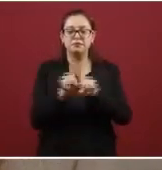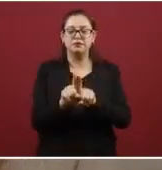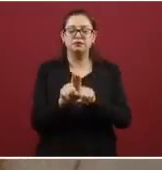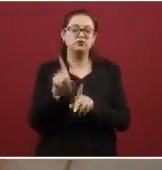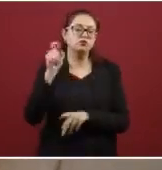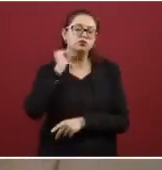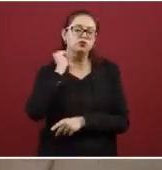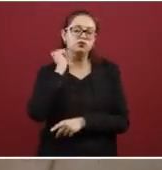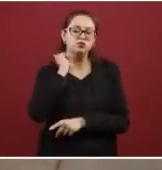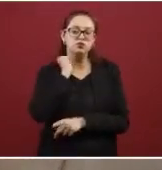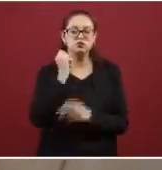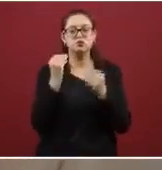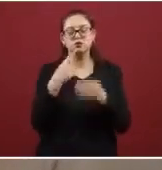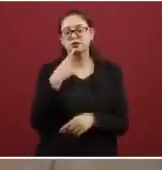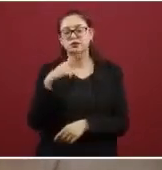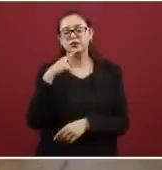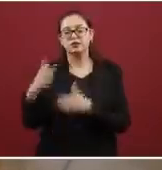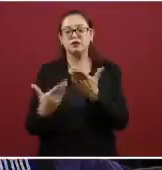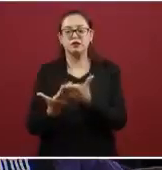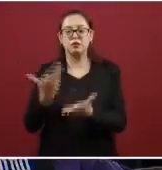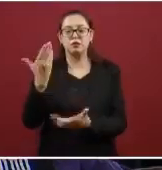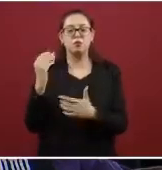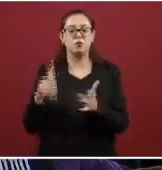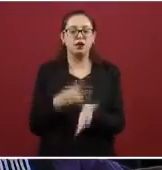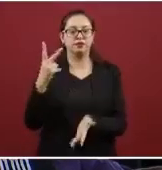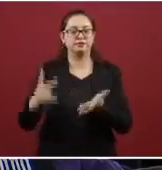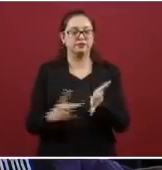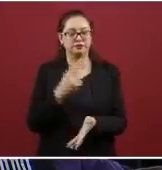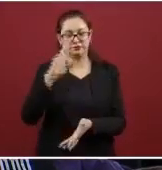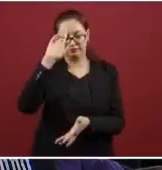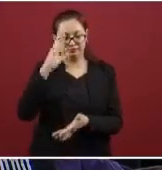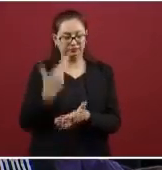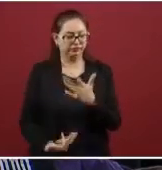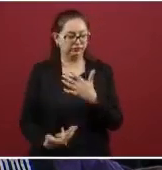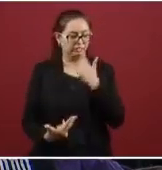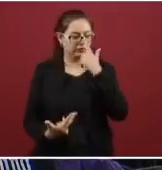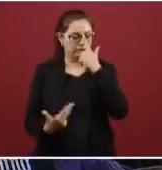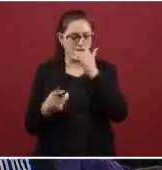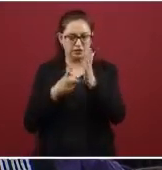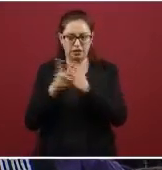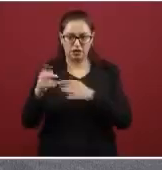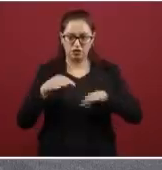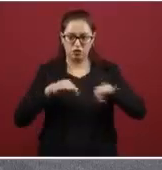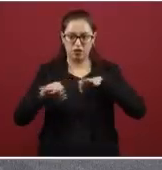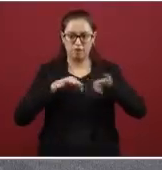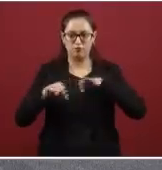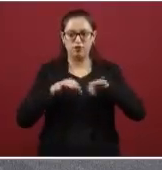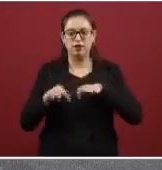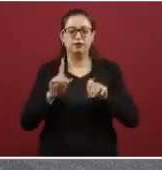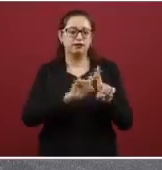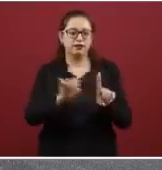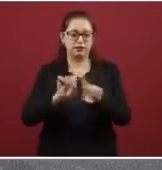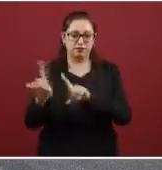en el Senado, hay un punto de acuerdo por las violaciones a los derechos laborales de